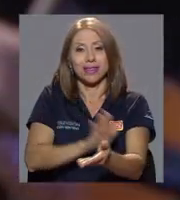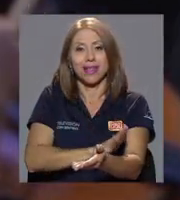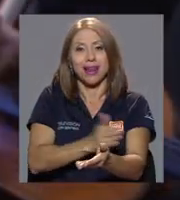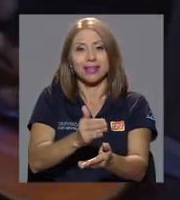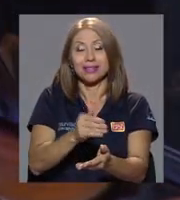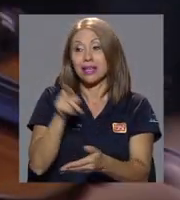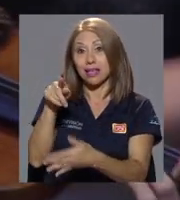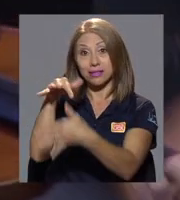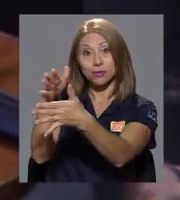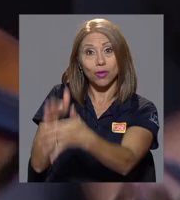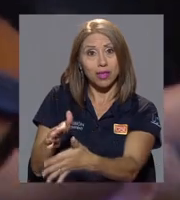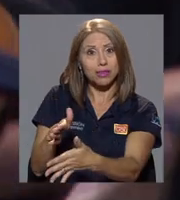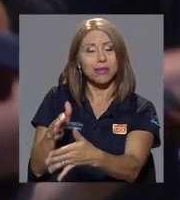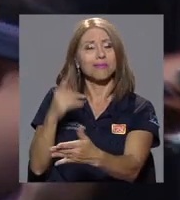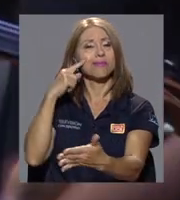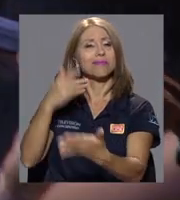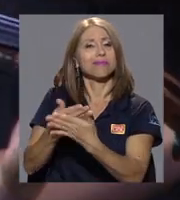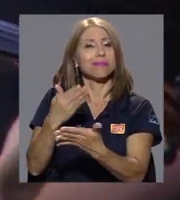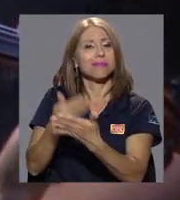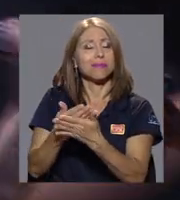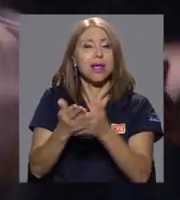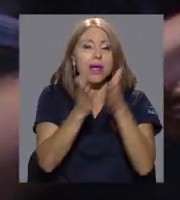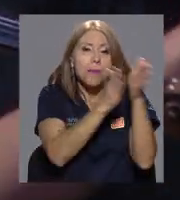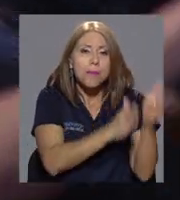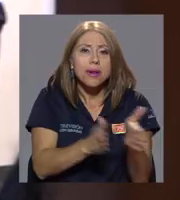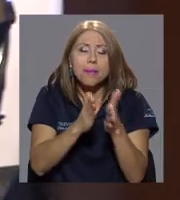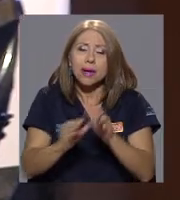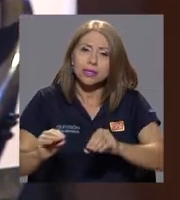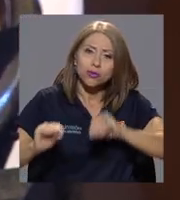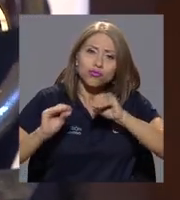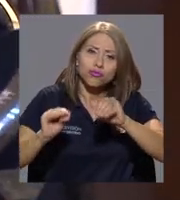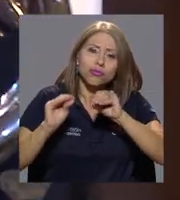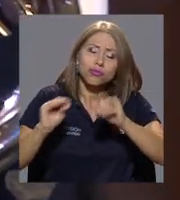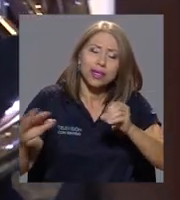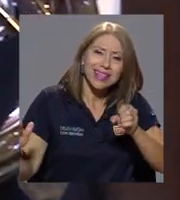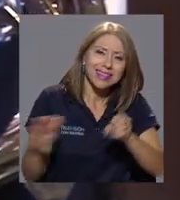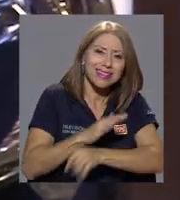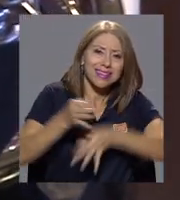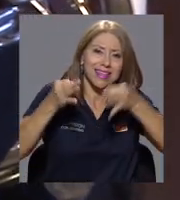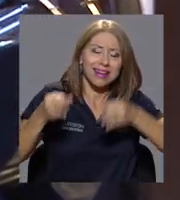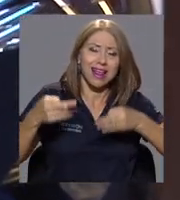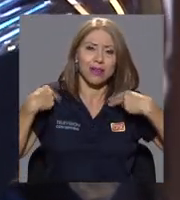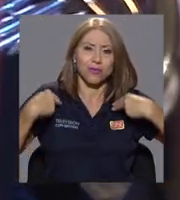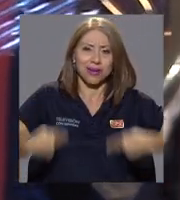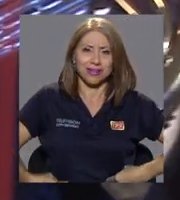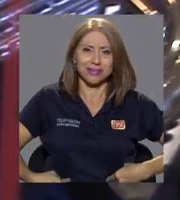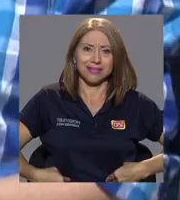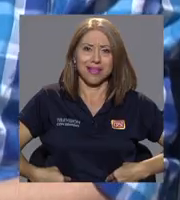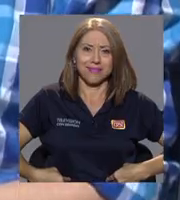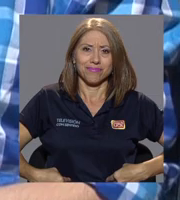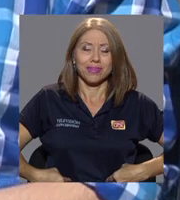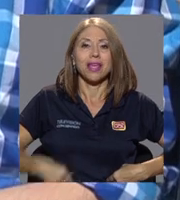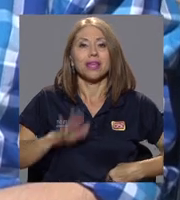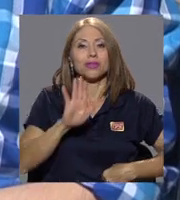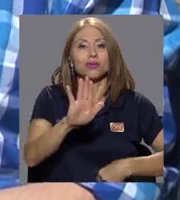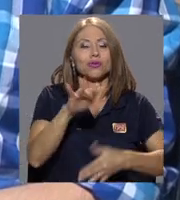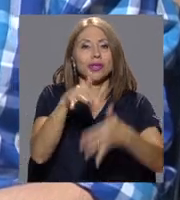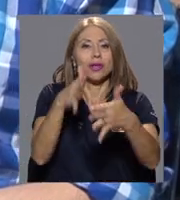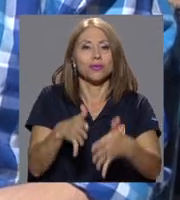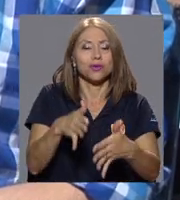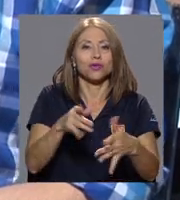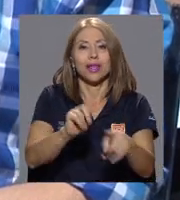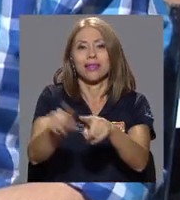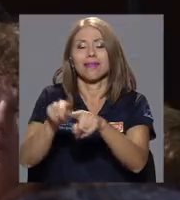es una fiel muestra de la formación integral y humanista que la UCR impregna en sus alumnos en cada una de las diferentes áreas del